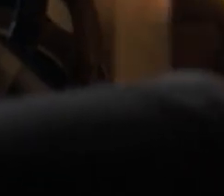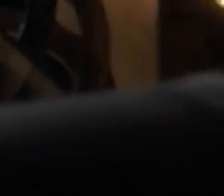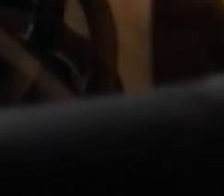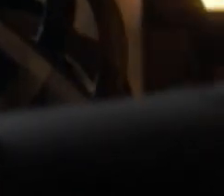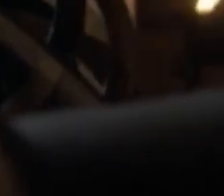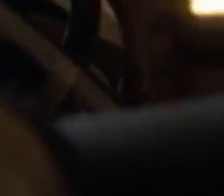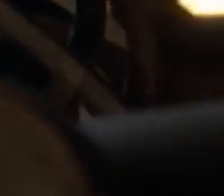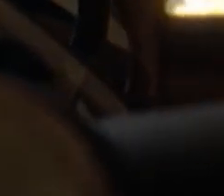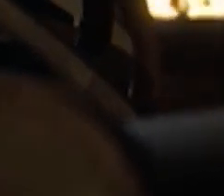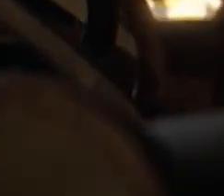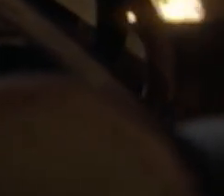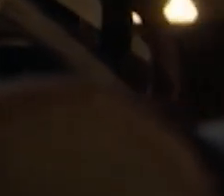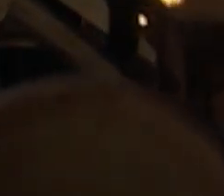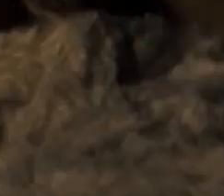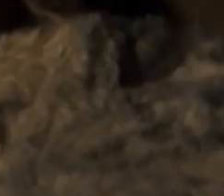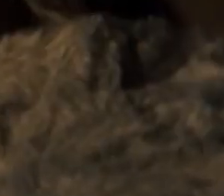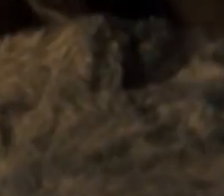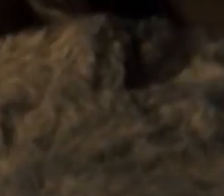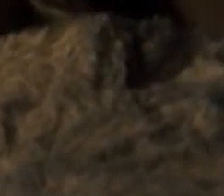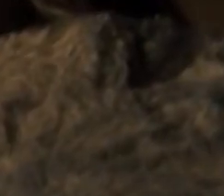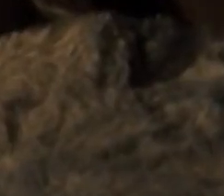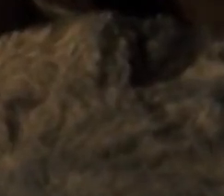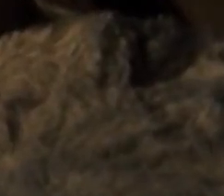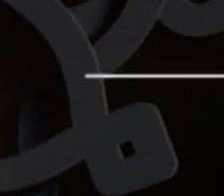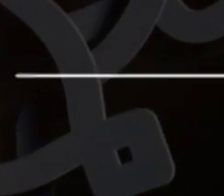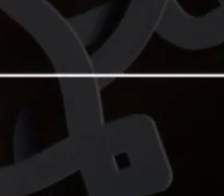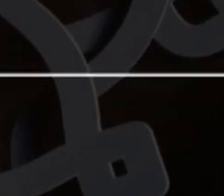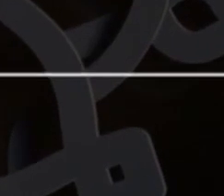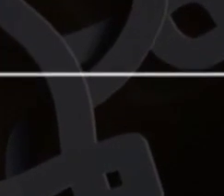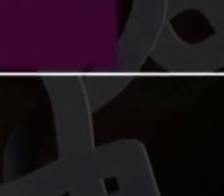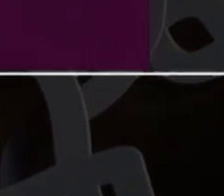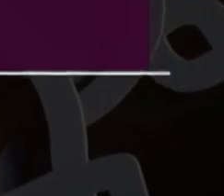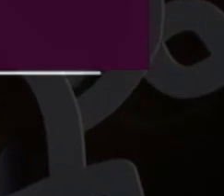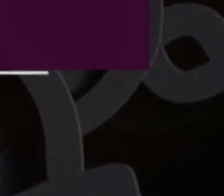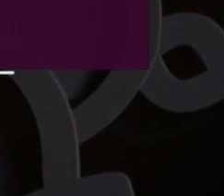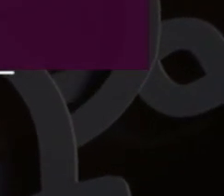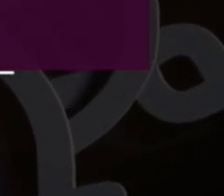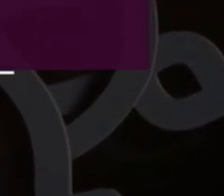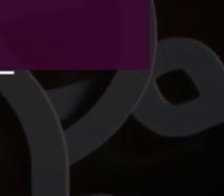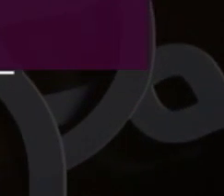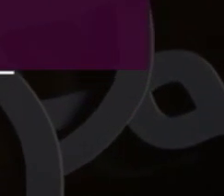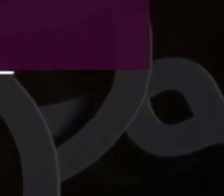El martes 7, Santa Bárbara, a las 10 de la noche.